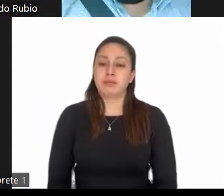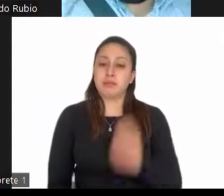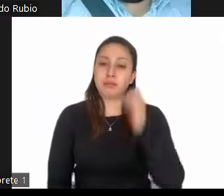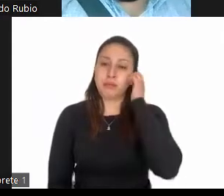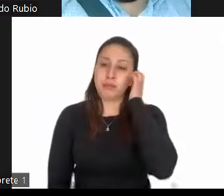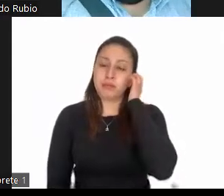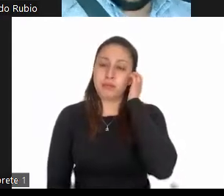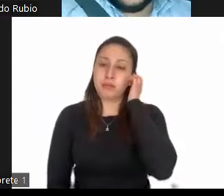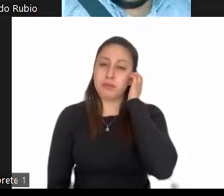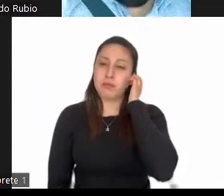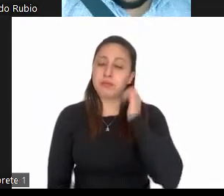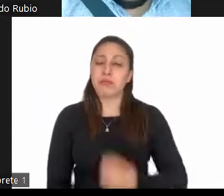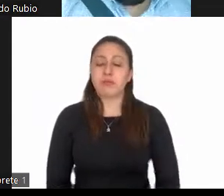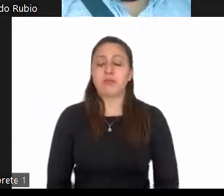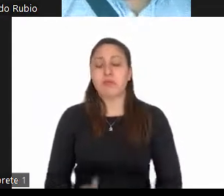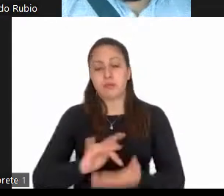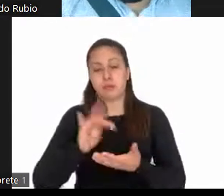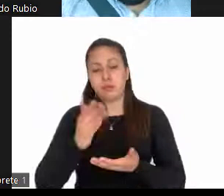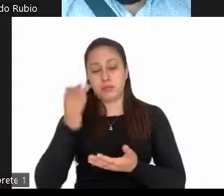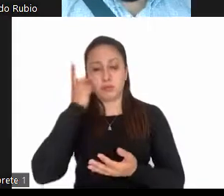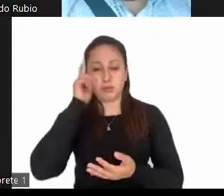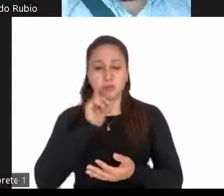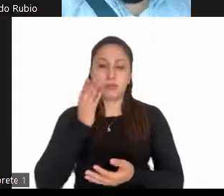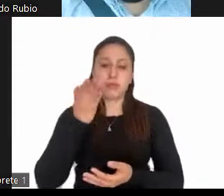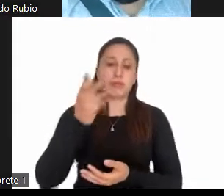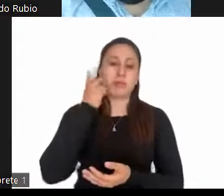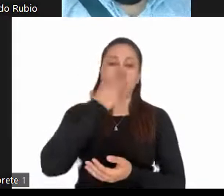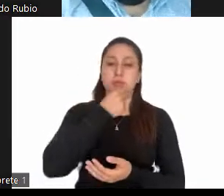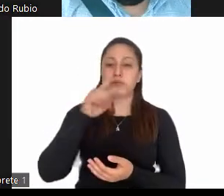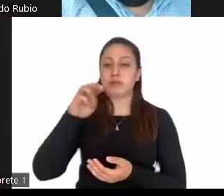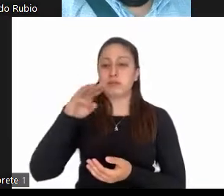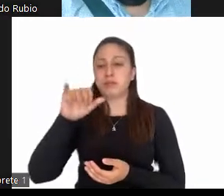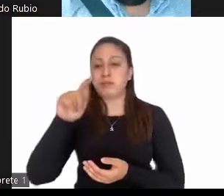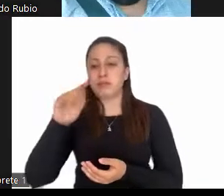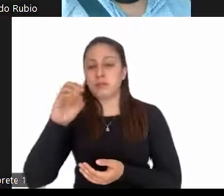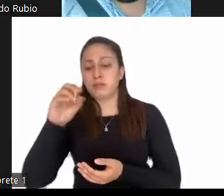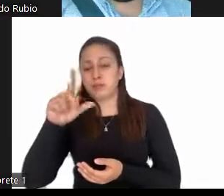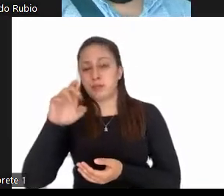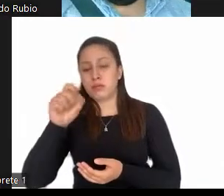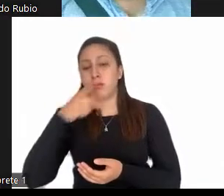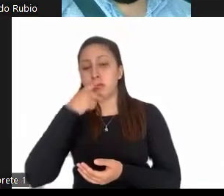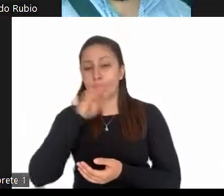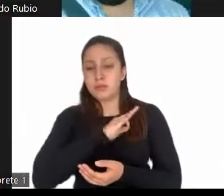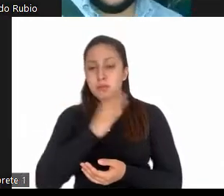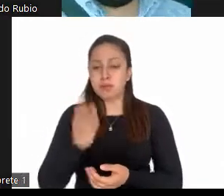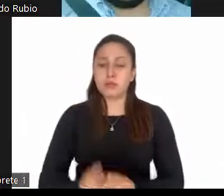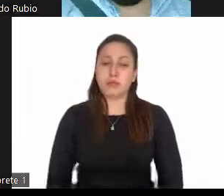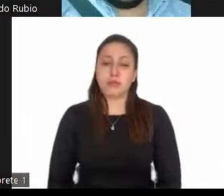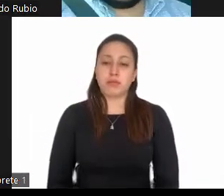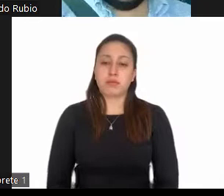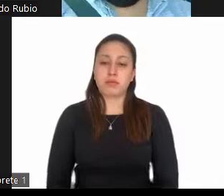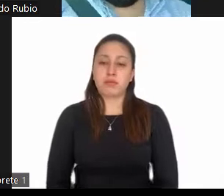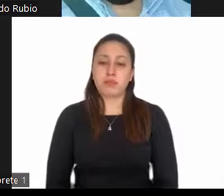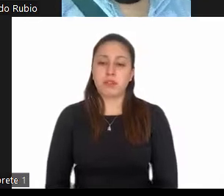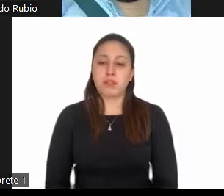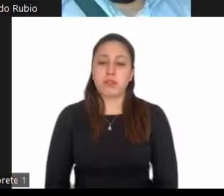Gracias, diputado Temístocles Villanueva, tiene uso de la palabra. Claro, muchas gracias. Quisiera dar un